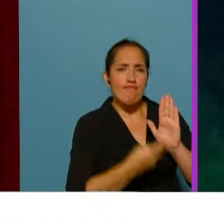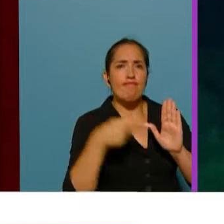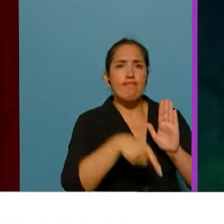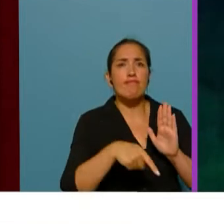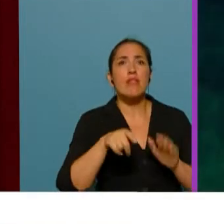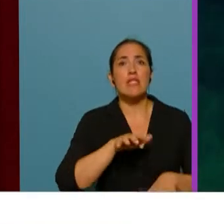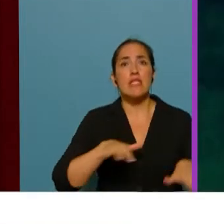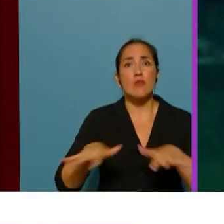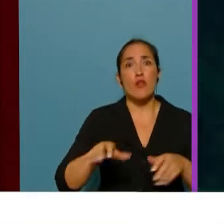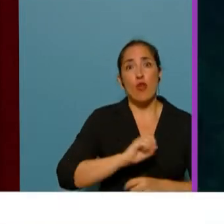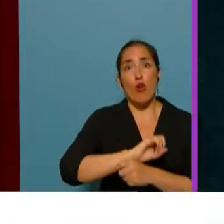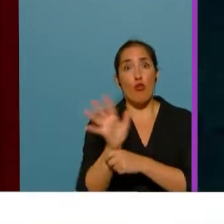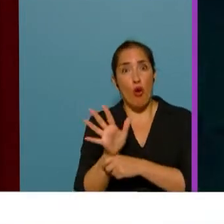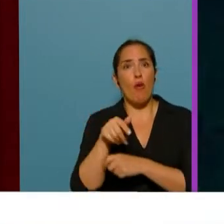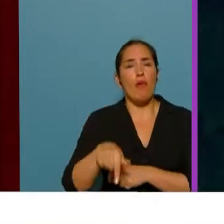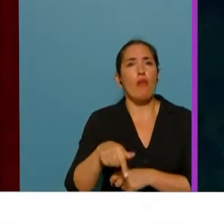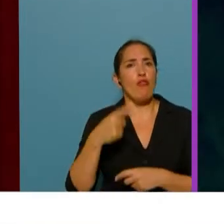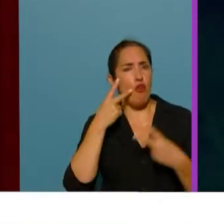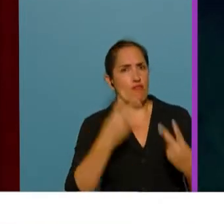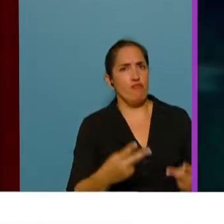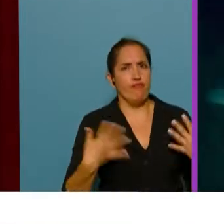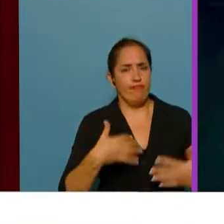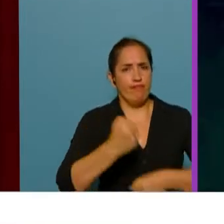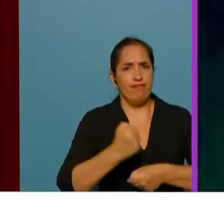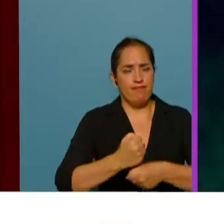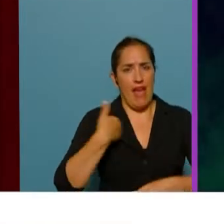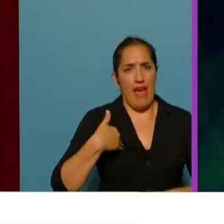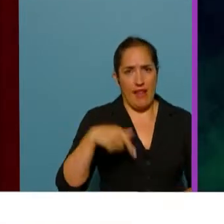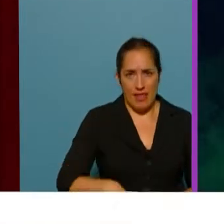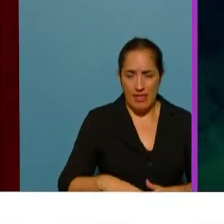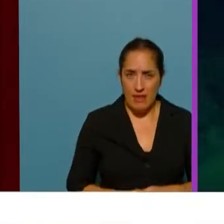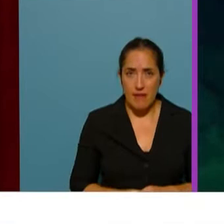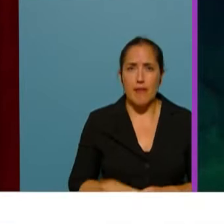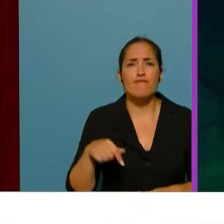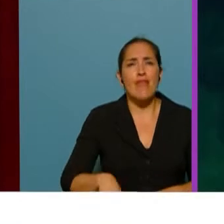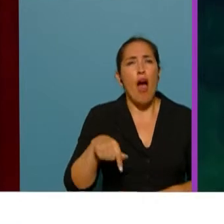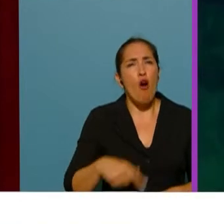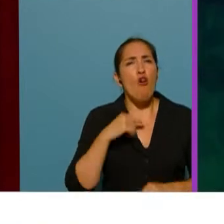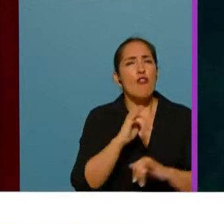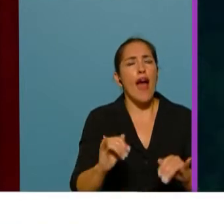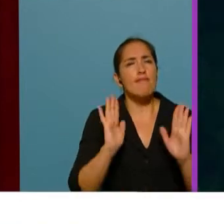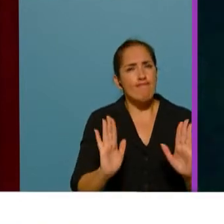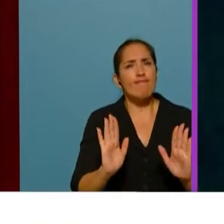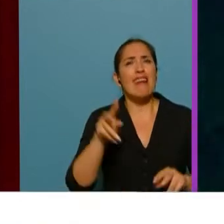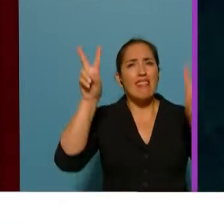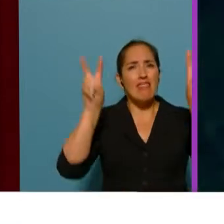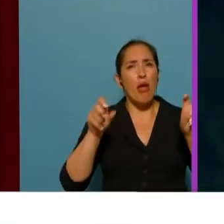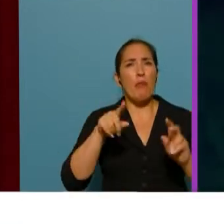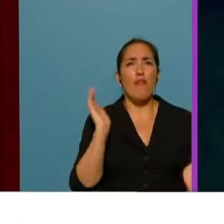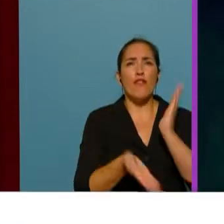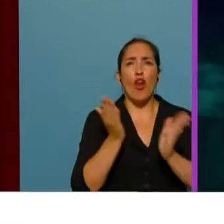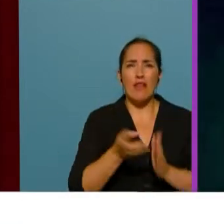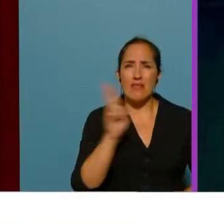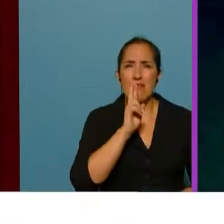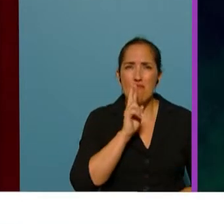de la pandemia COVID-19. Quiero detenerme un momento en la cuestión de la violencia de género,